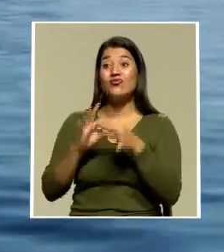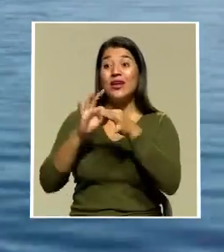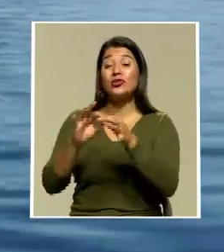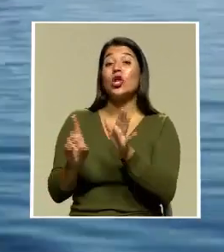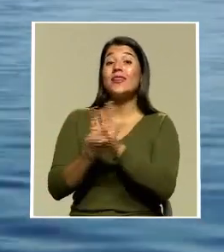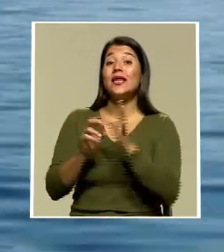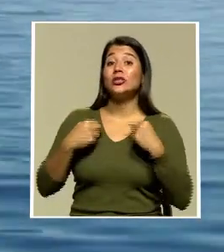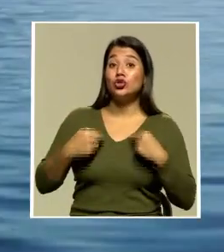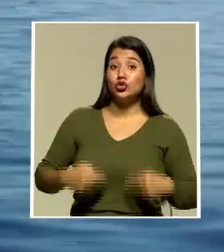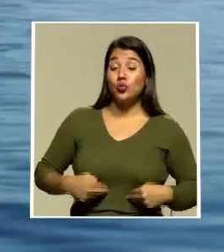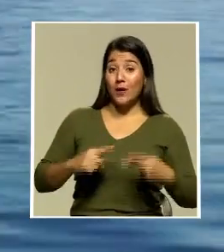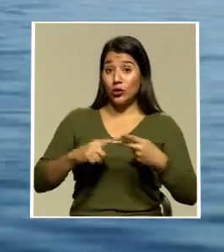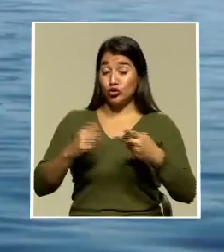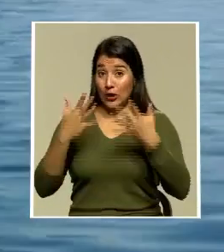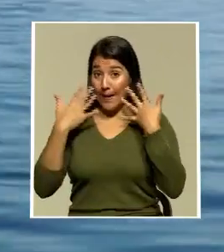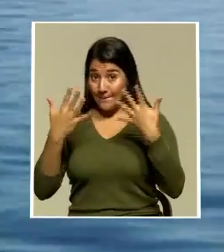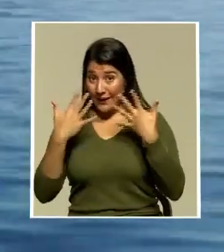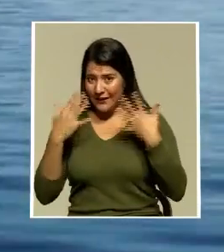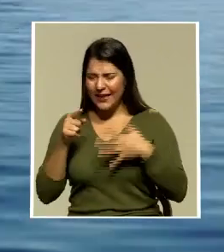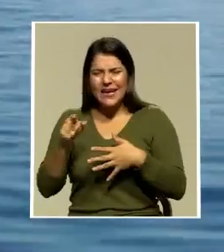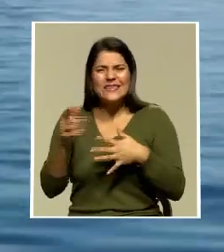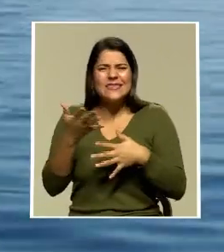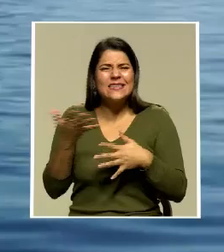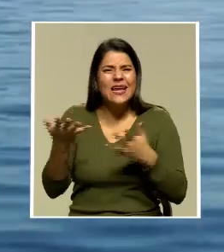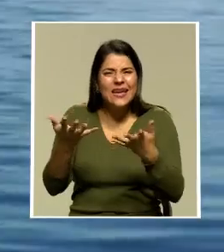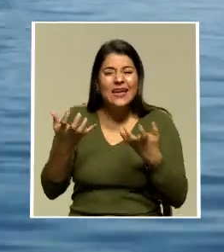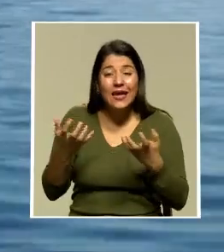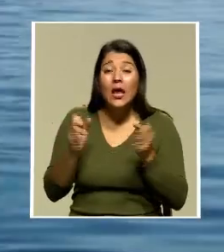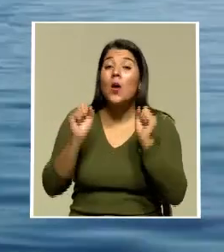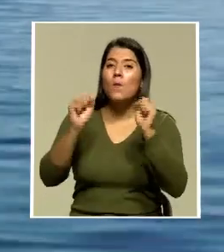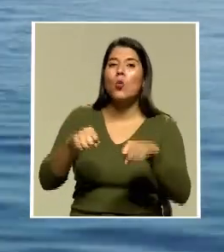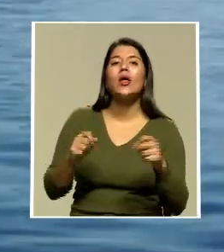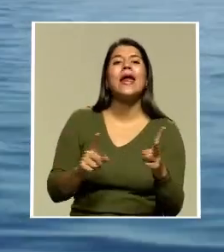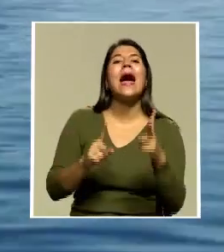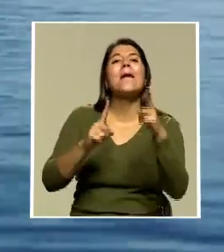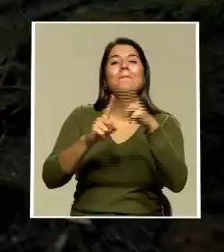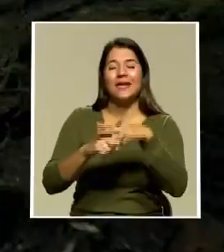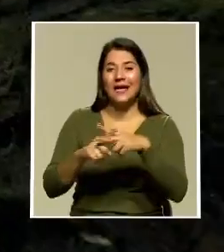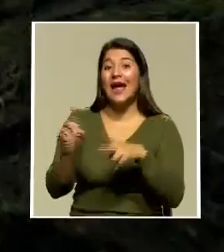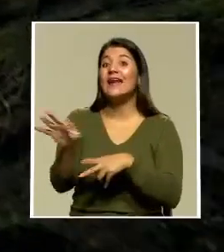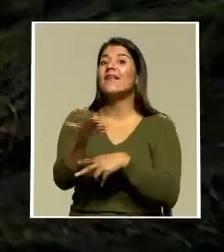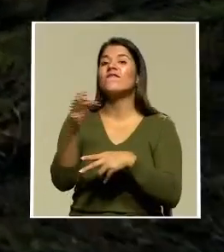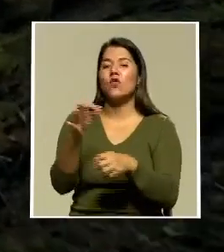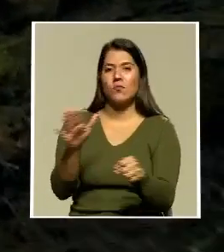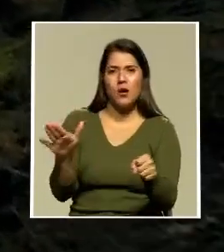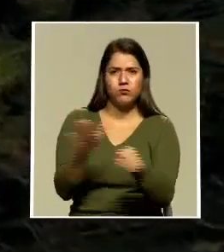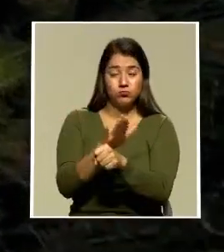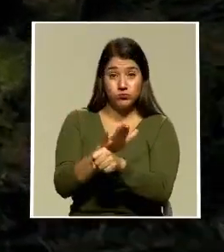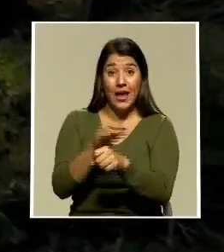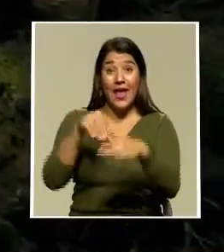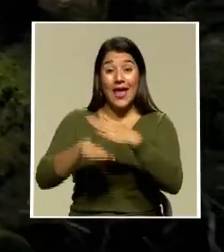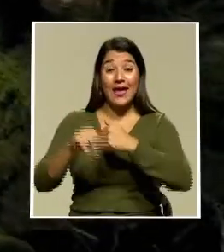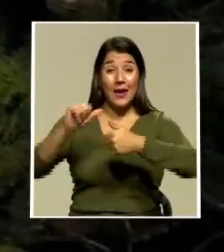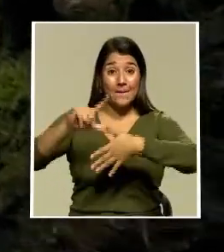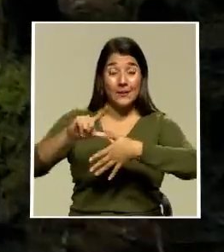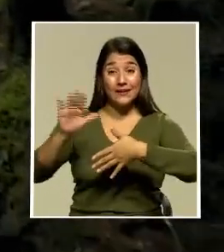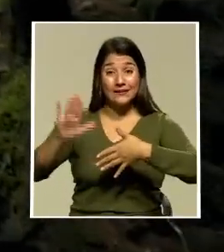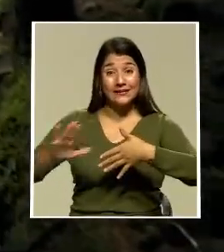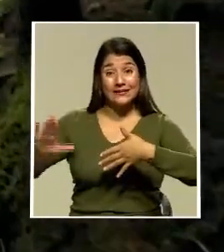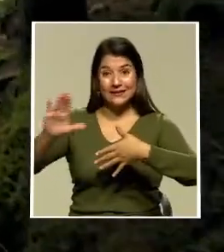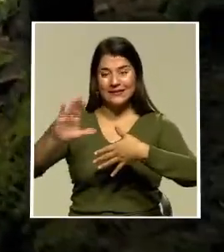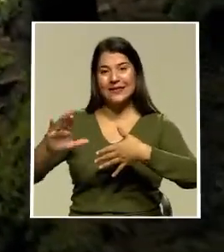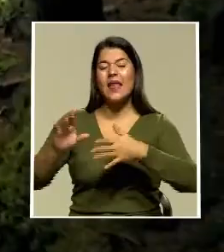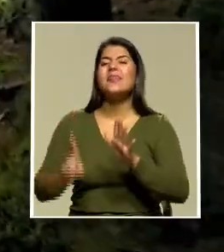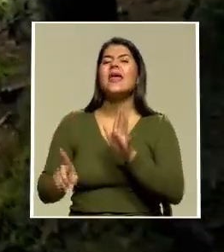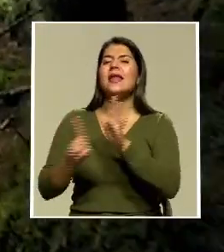humanos y medio ambiente. Este busca garantizar la implementación plena y efectiva en América Latina y el Caribe de los derechos